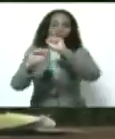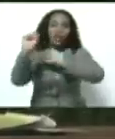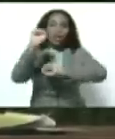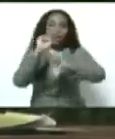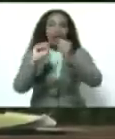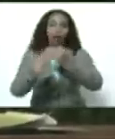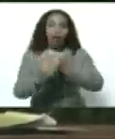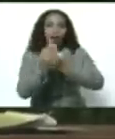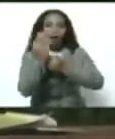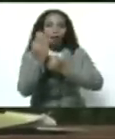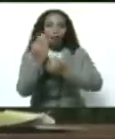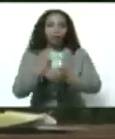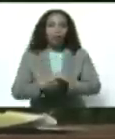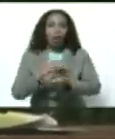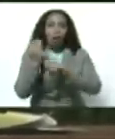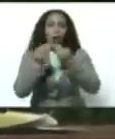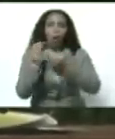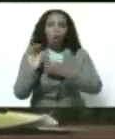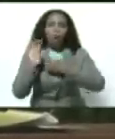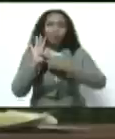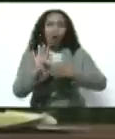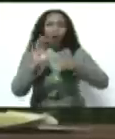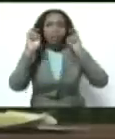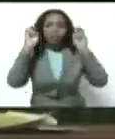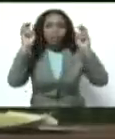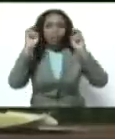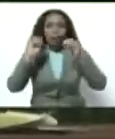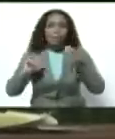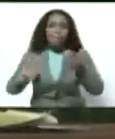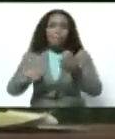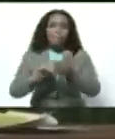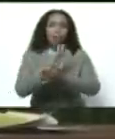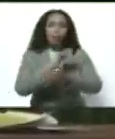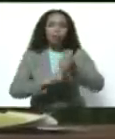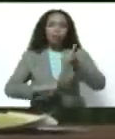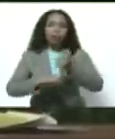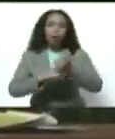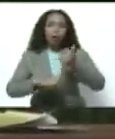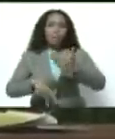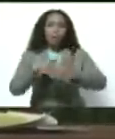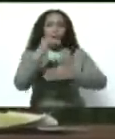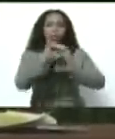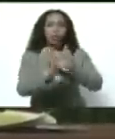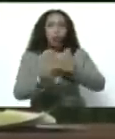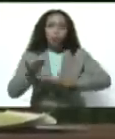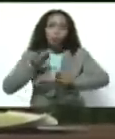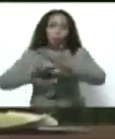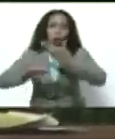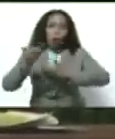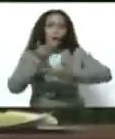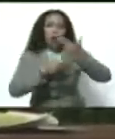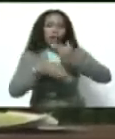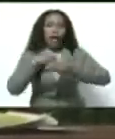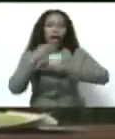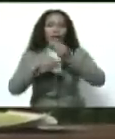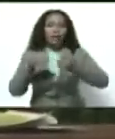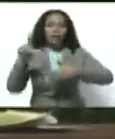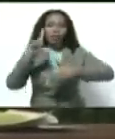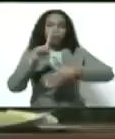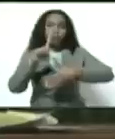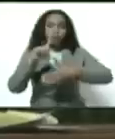ALBA TCP como referente de concertación e impulsor de proyectos de cooperación que tributan a una América Latina y